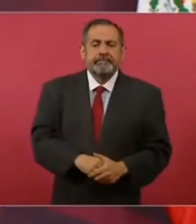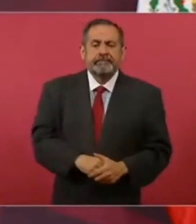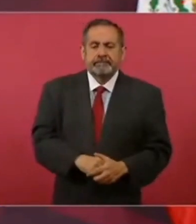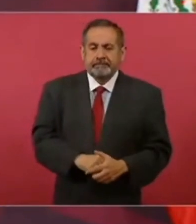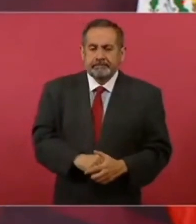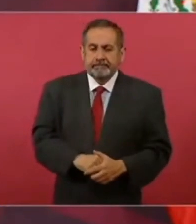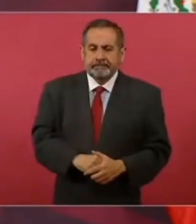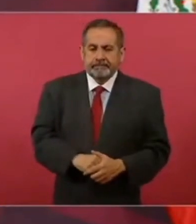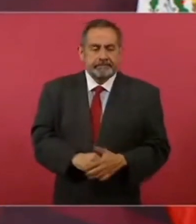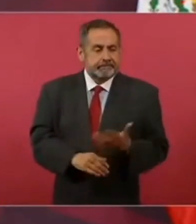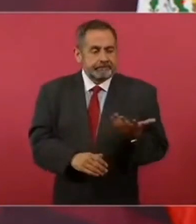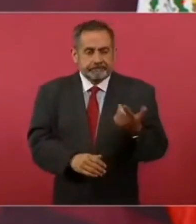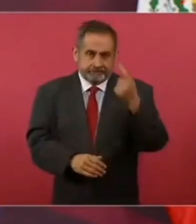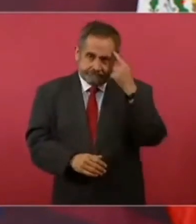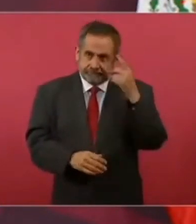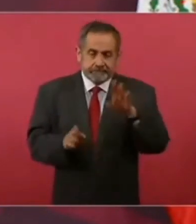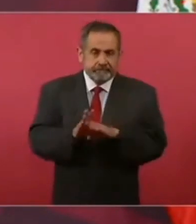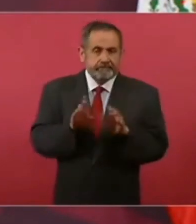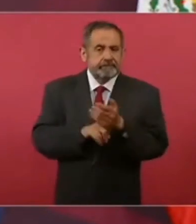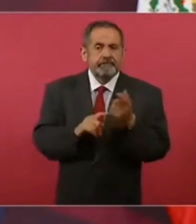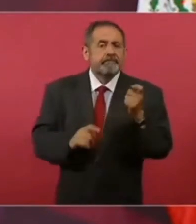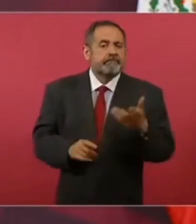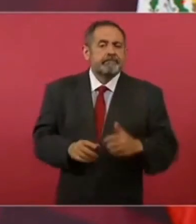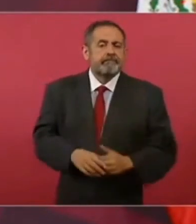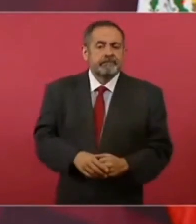Por qué no le veo